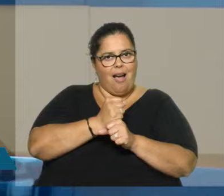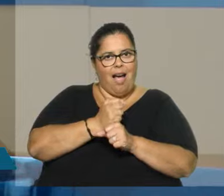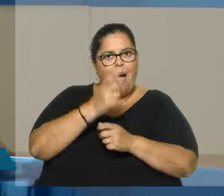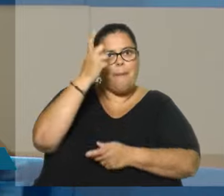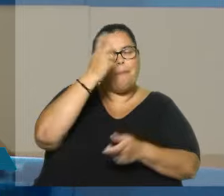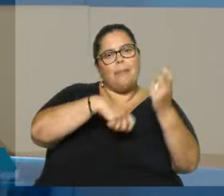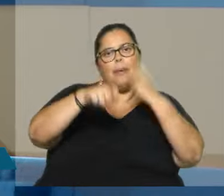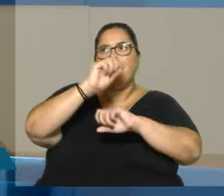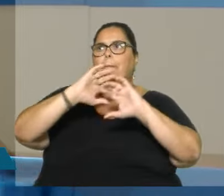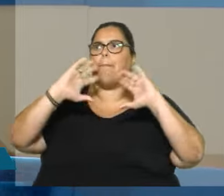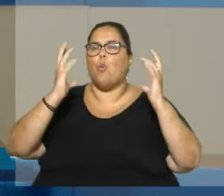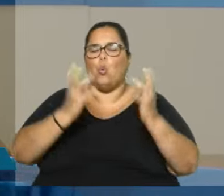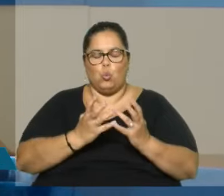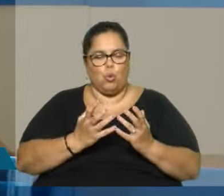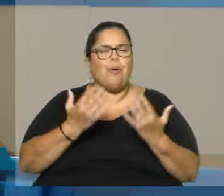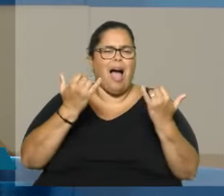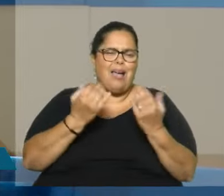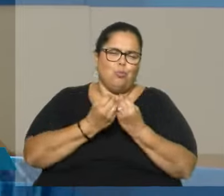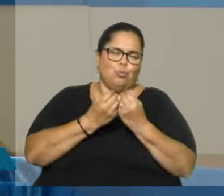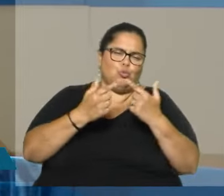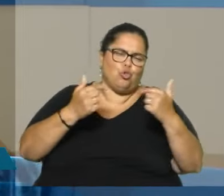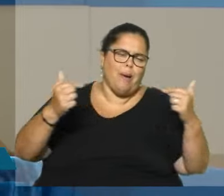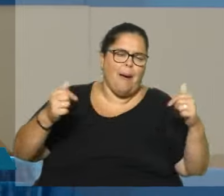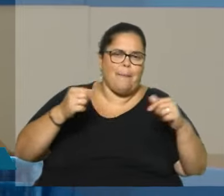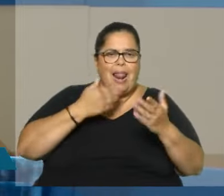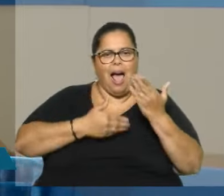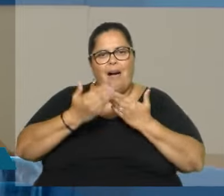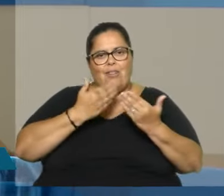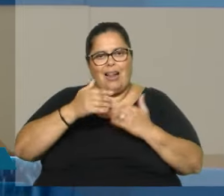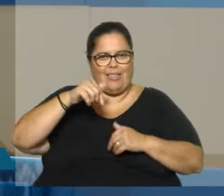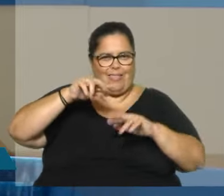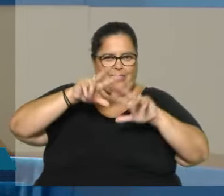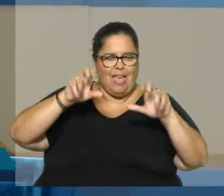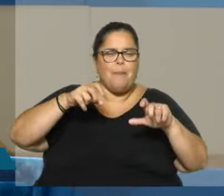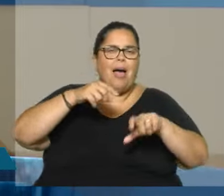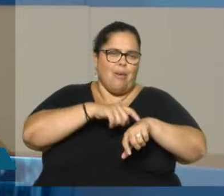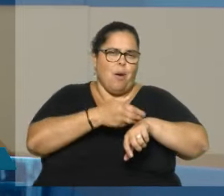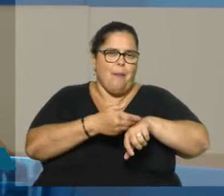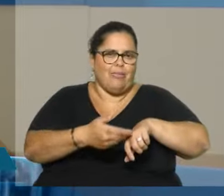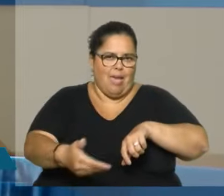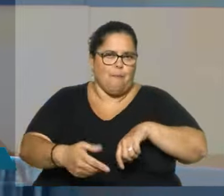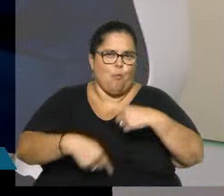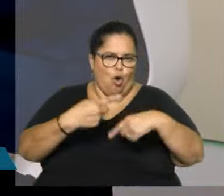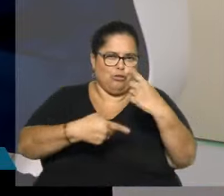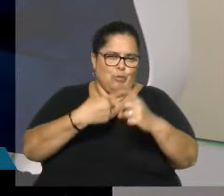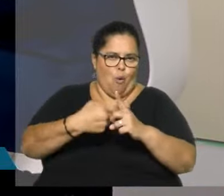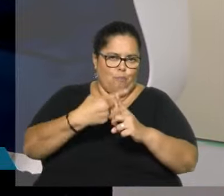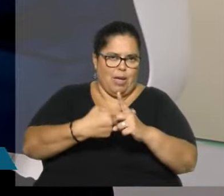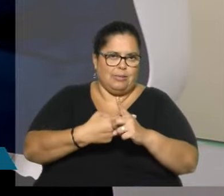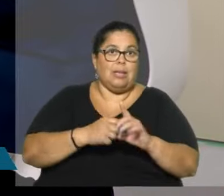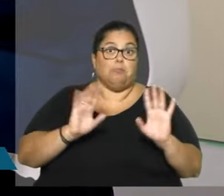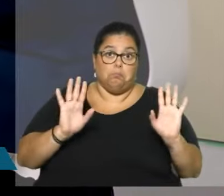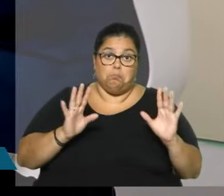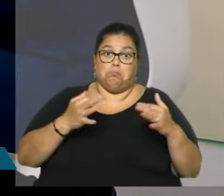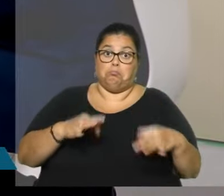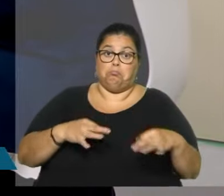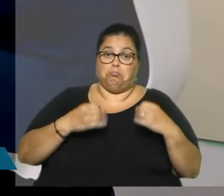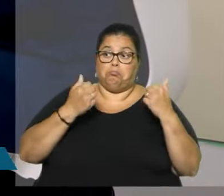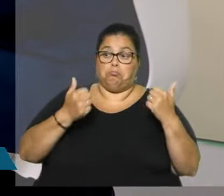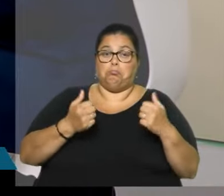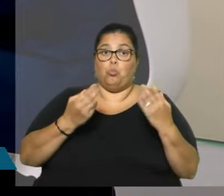hacia el mundo Bueno hay mucho más para conversar sobre esto vamos a a tener tiempo seguramente en los próximos meses bueno bastante pretencioso entonces